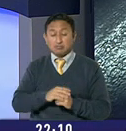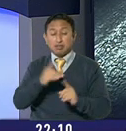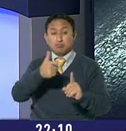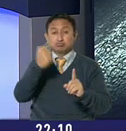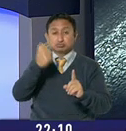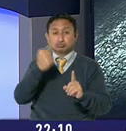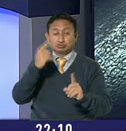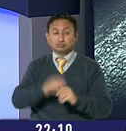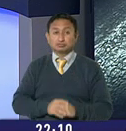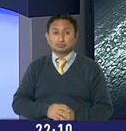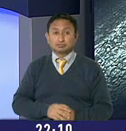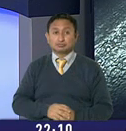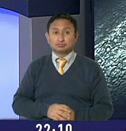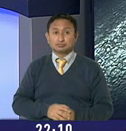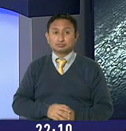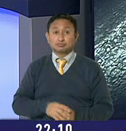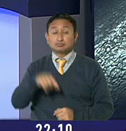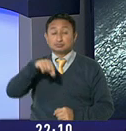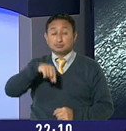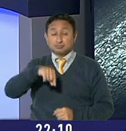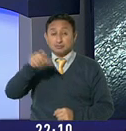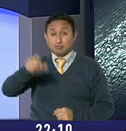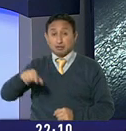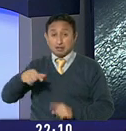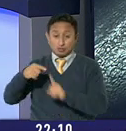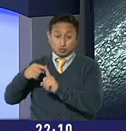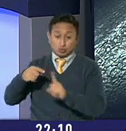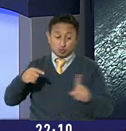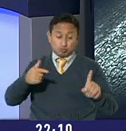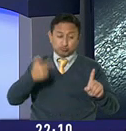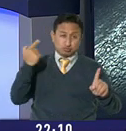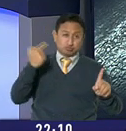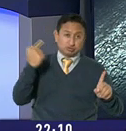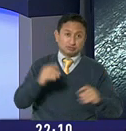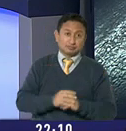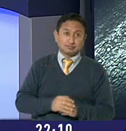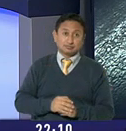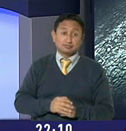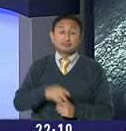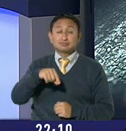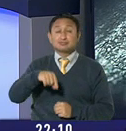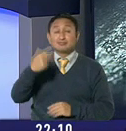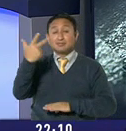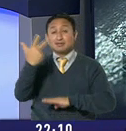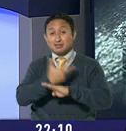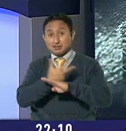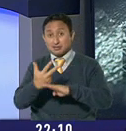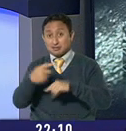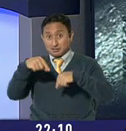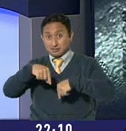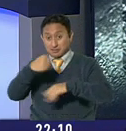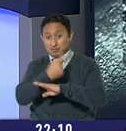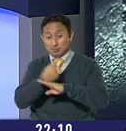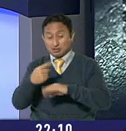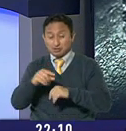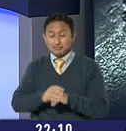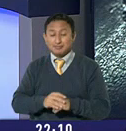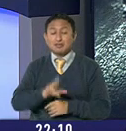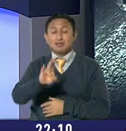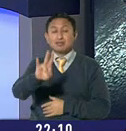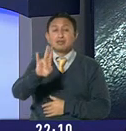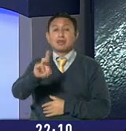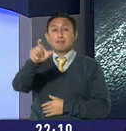con escopeta cuando trataba de escapar de sus asesinos. Solo en los tres primeros días de la semana se registran